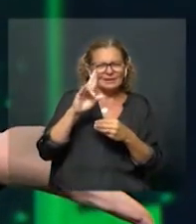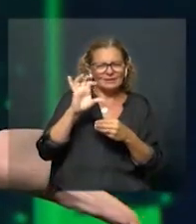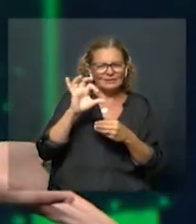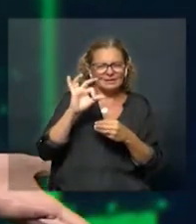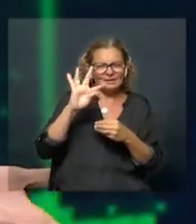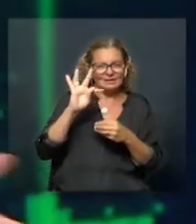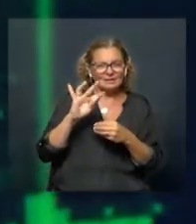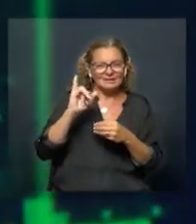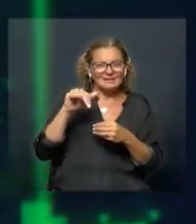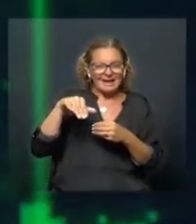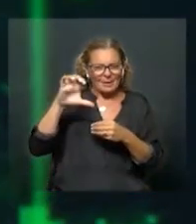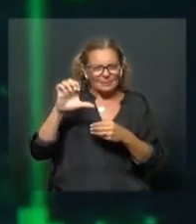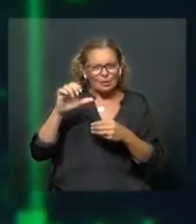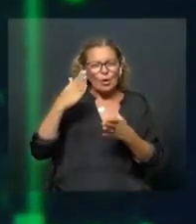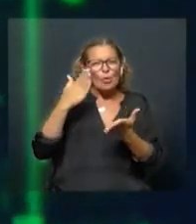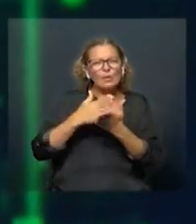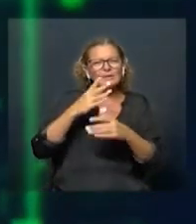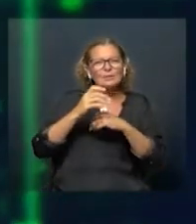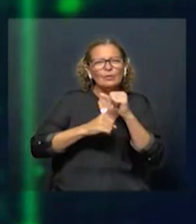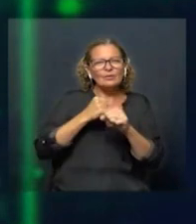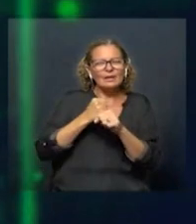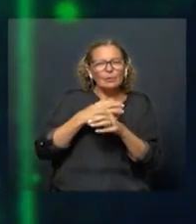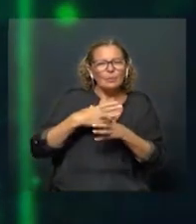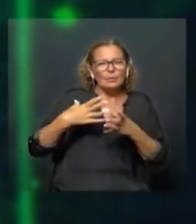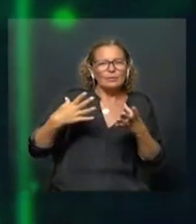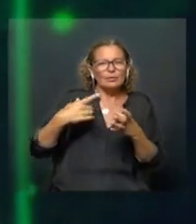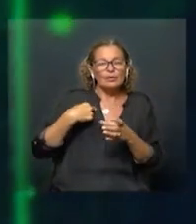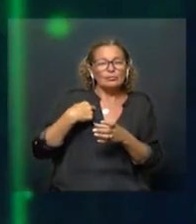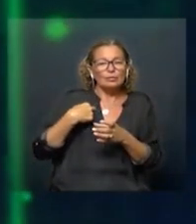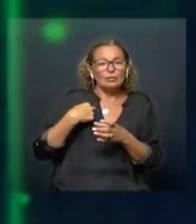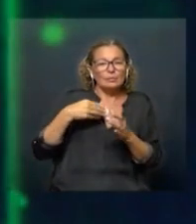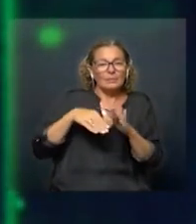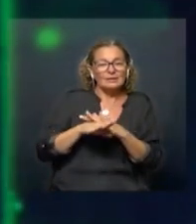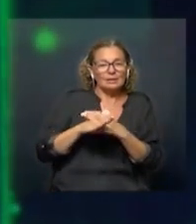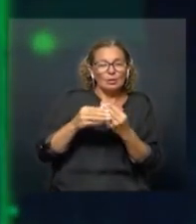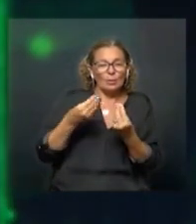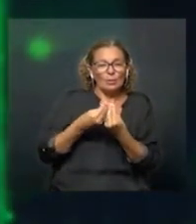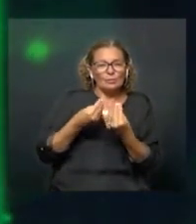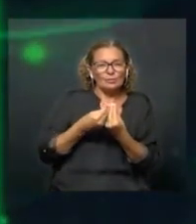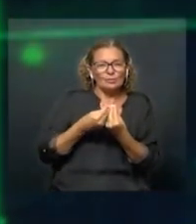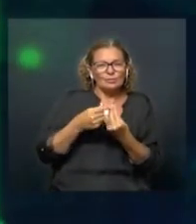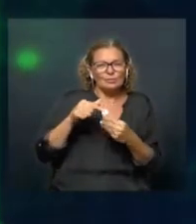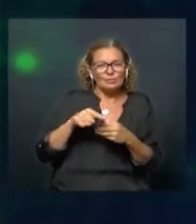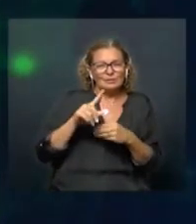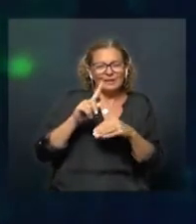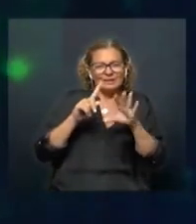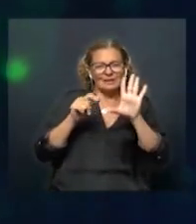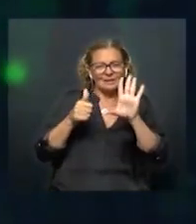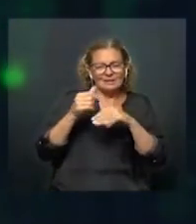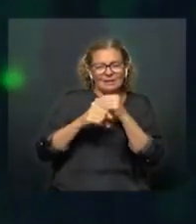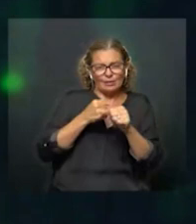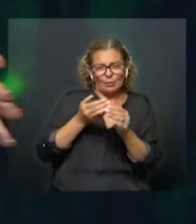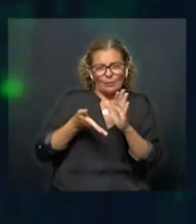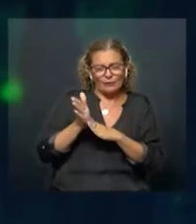un Boom de freestyle en los últimos años y recién estaba como creciendo o yo no me había metido tanto en la movida por ahí porque yo tenía 16 cuando me fui